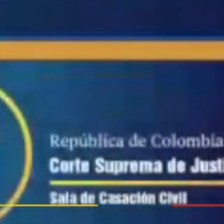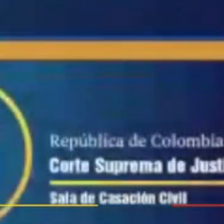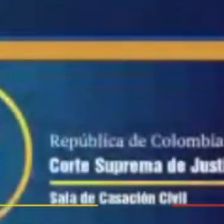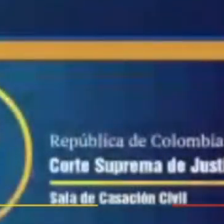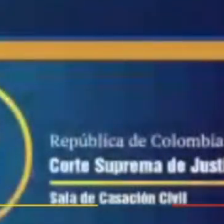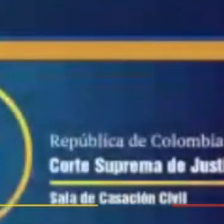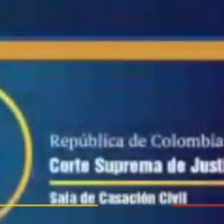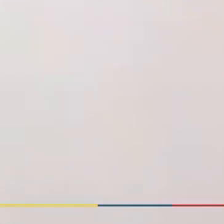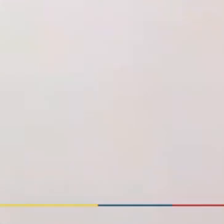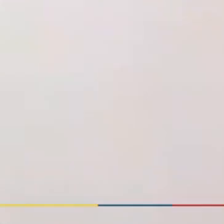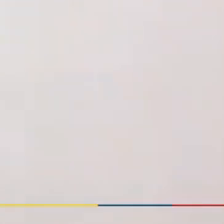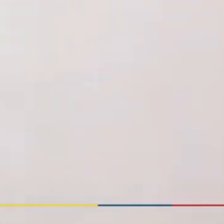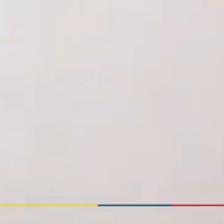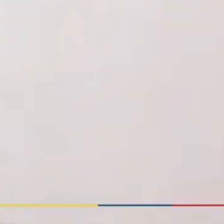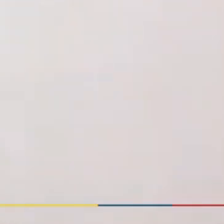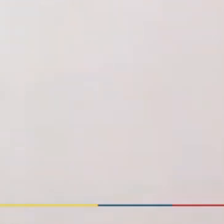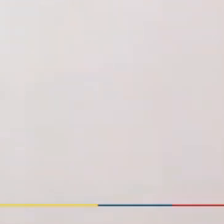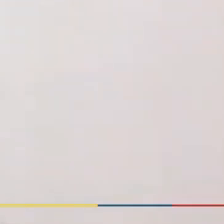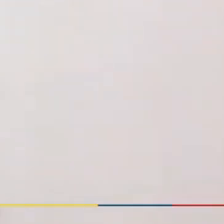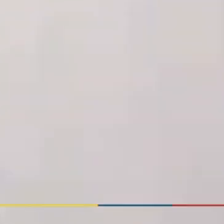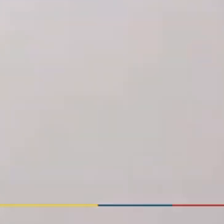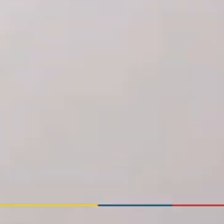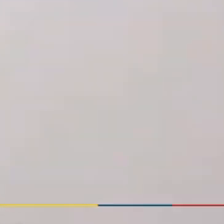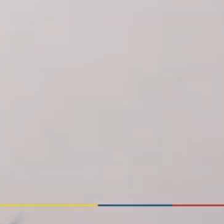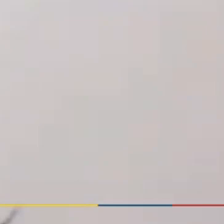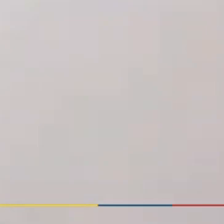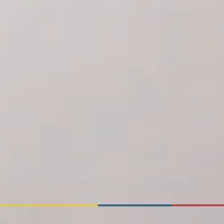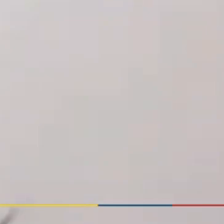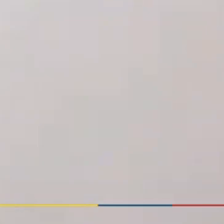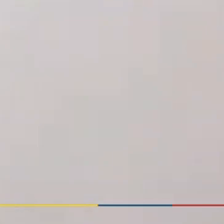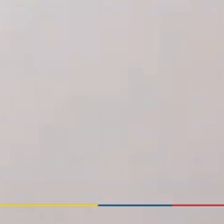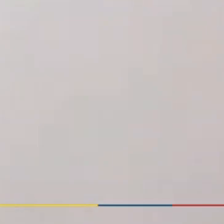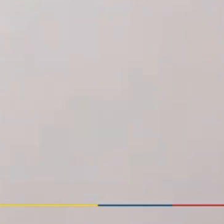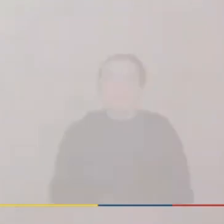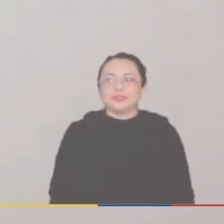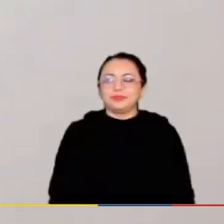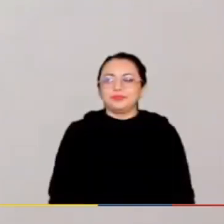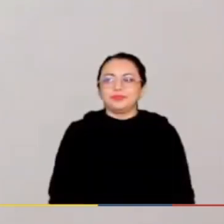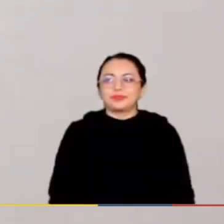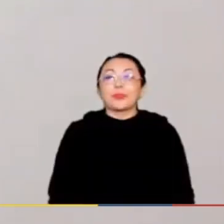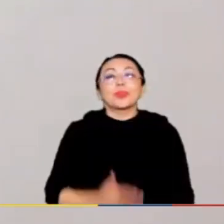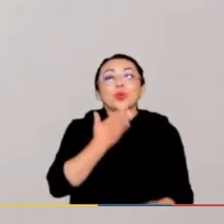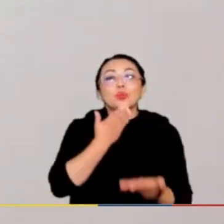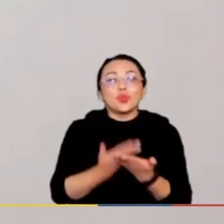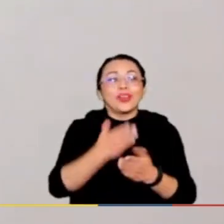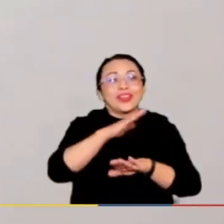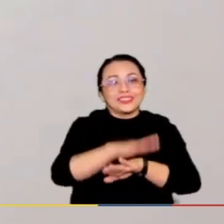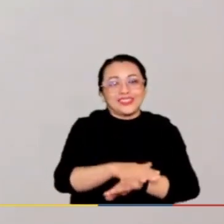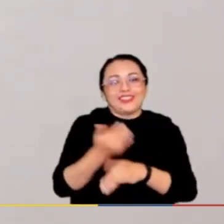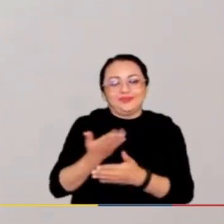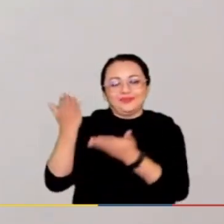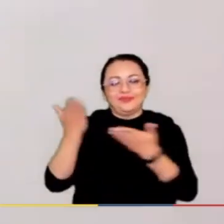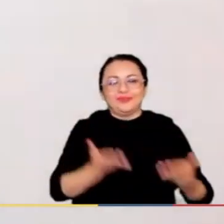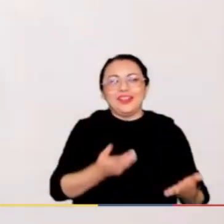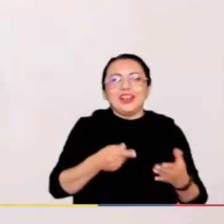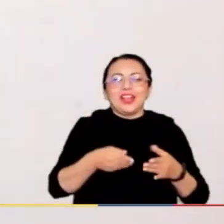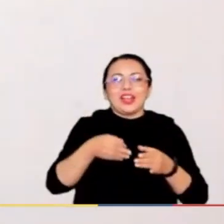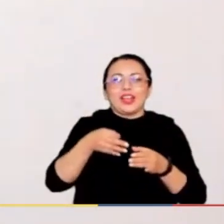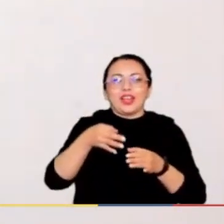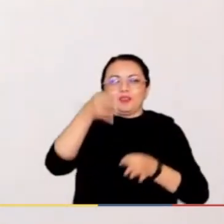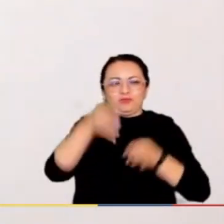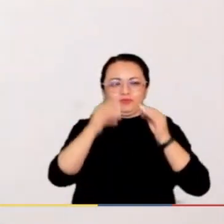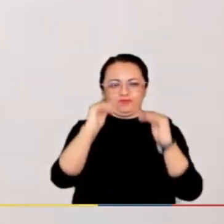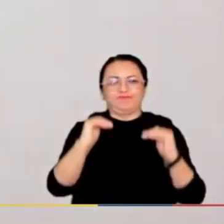Muy buenas tardes, bienvenidos a una nueva emisión de Diálogos con la Justicia, programa institucional de la Sala de Casación Civil de la Corte Suprema de